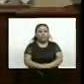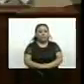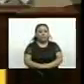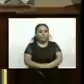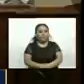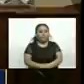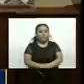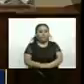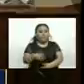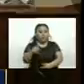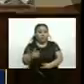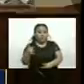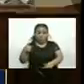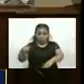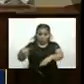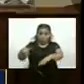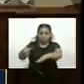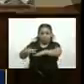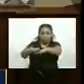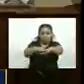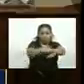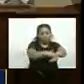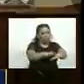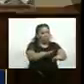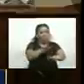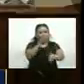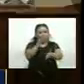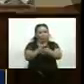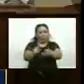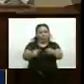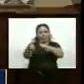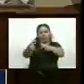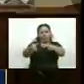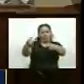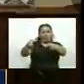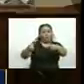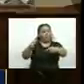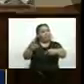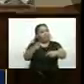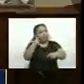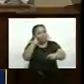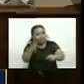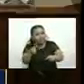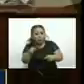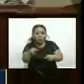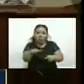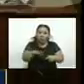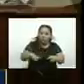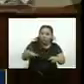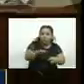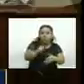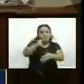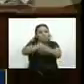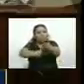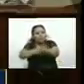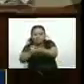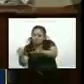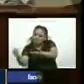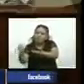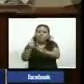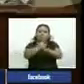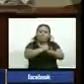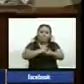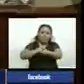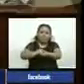Hoy hago un llamamiento para que dejemos nuestras diferencias a un lado, busquemos terreno en común y apelemos a la unidad que